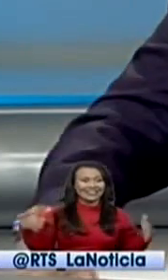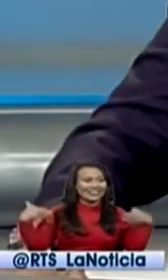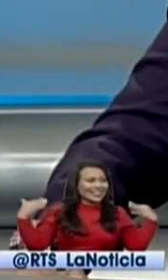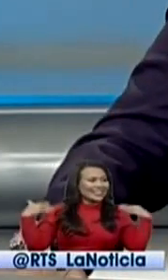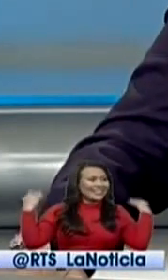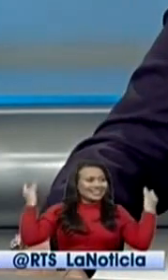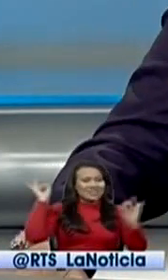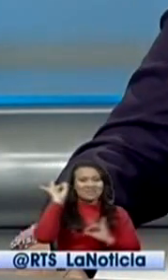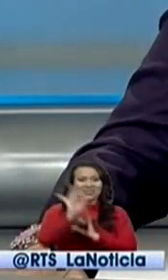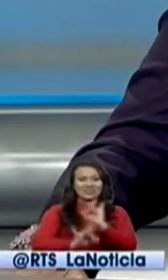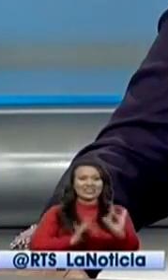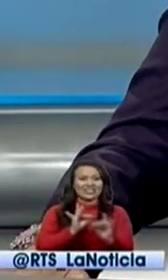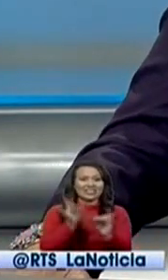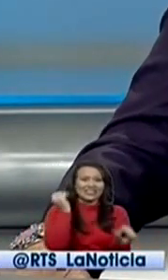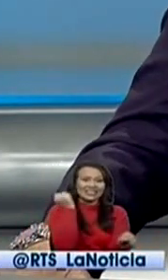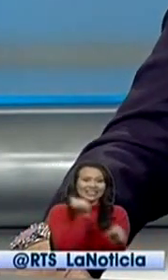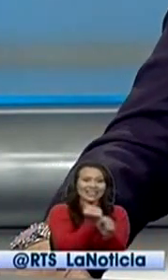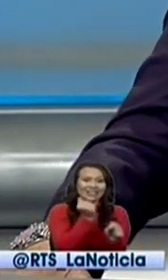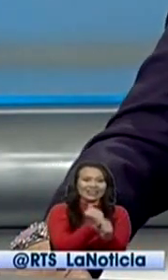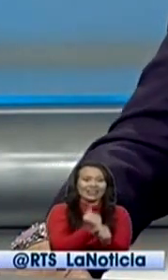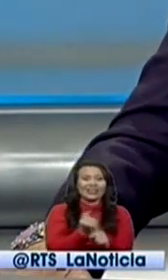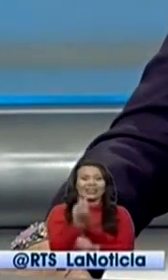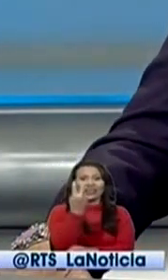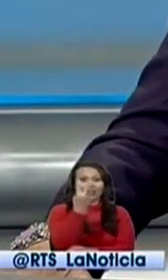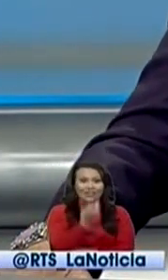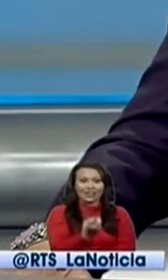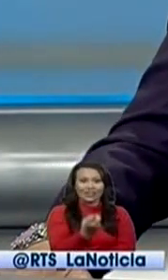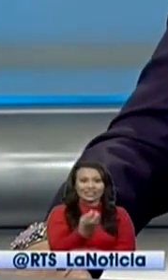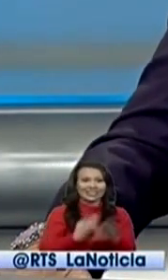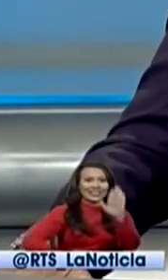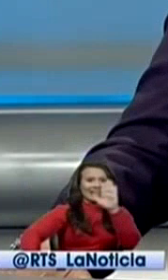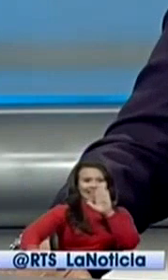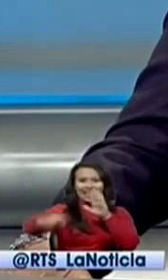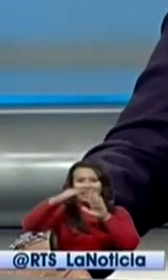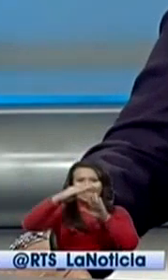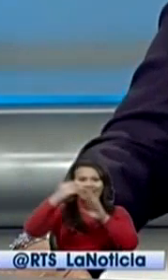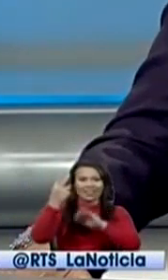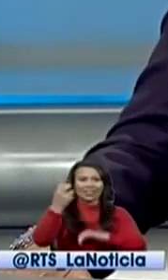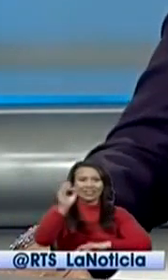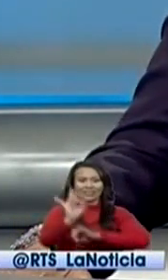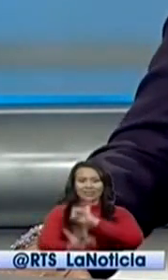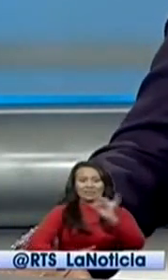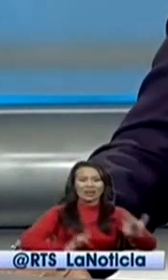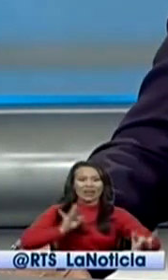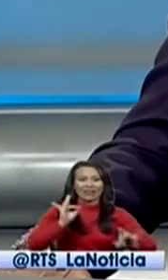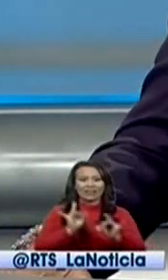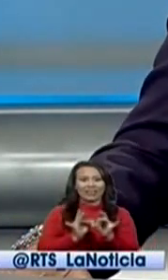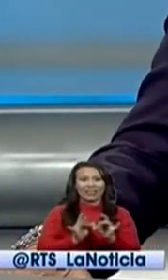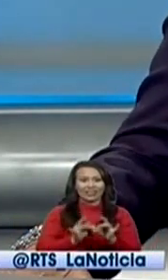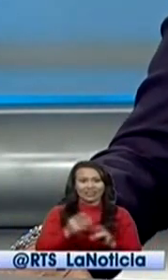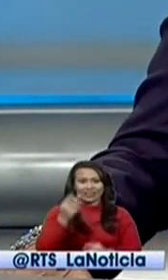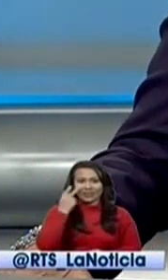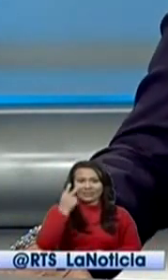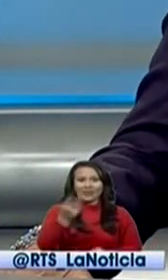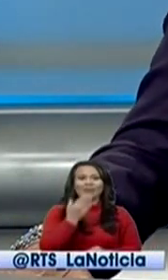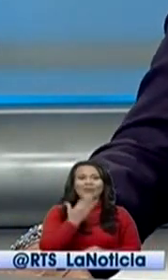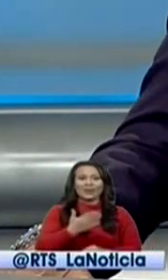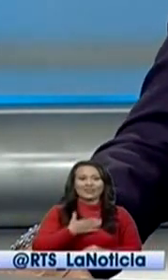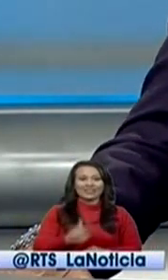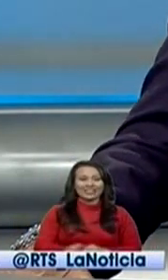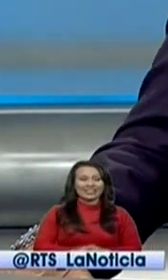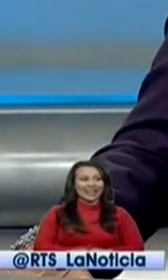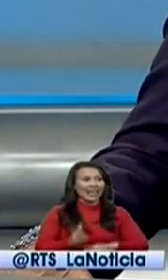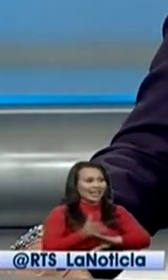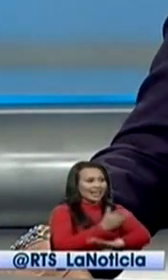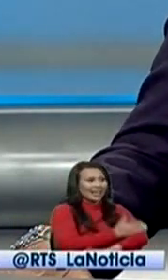gran trabajo de la Tri, que alcanzó 12 de 12 puntos, la campaña perfecta. Veamos las reacciones antes, durante